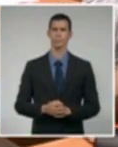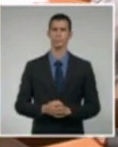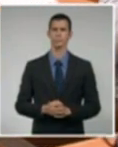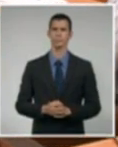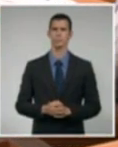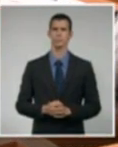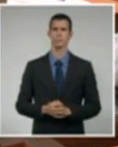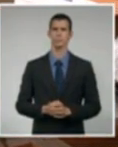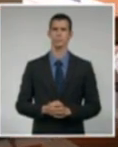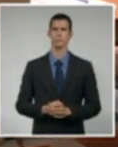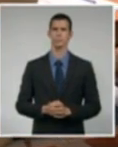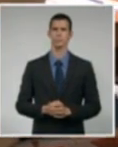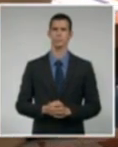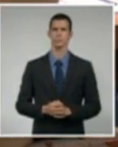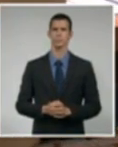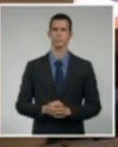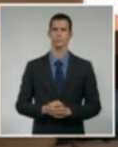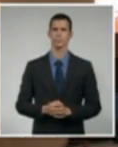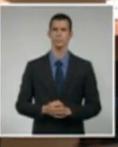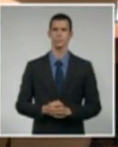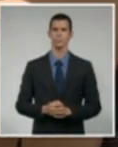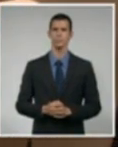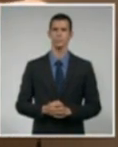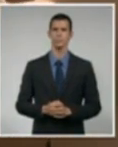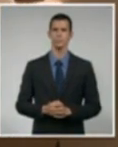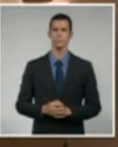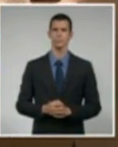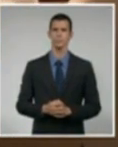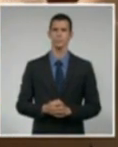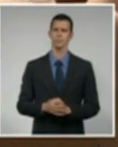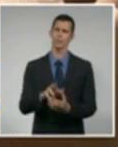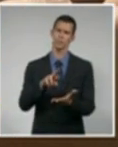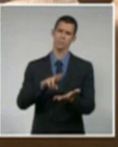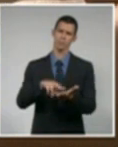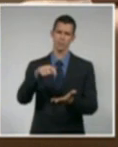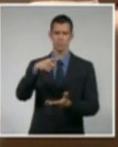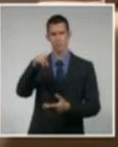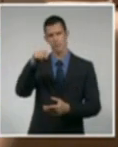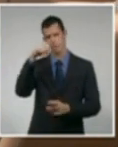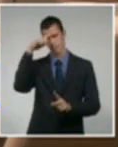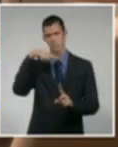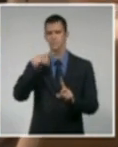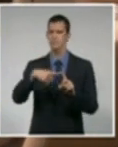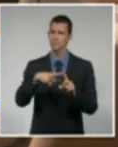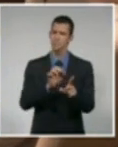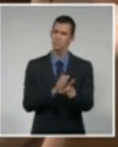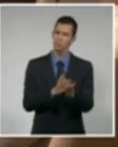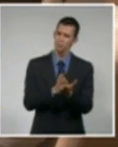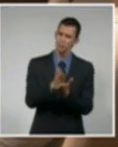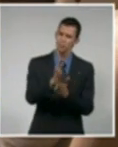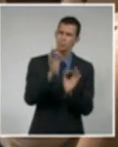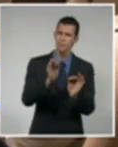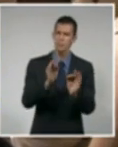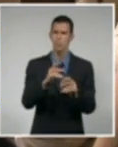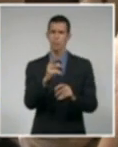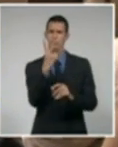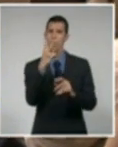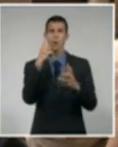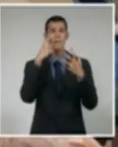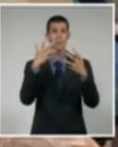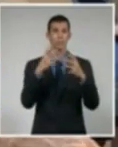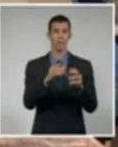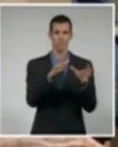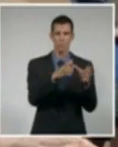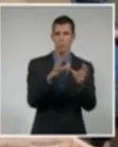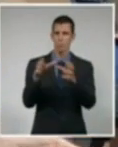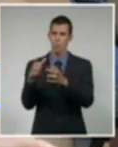Cuba continuó el enfrentamiento a la COVID-19 este martes 1 de septiembre, una jornada marcada por dos importantes momentos: la entrada en